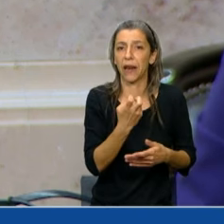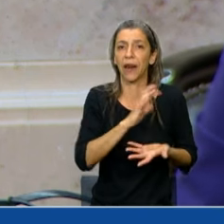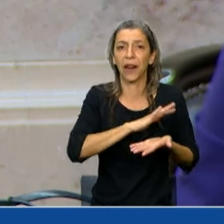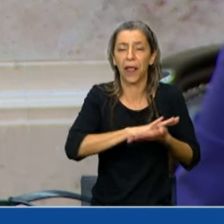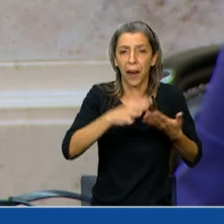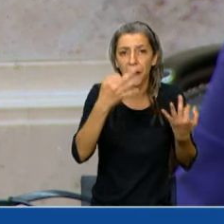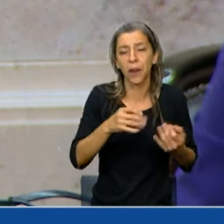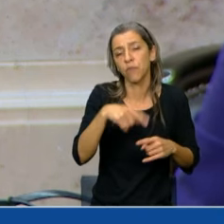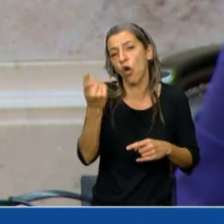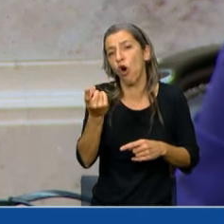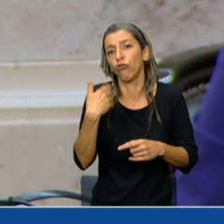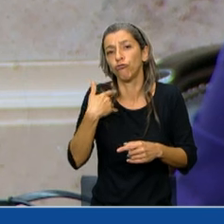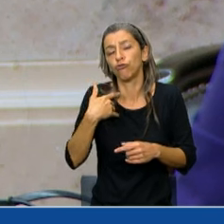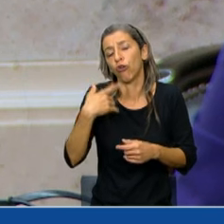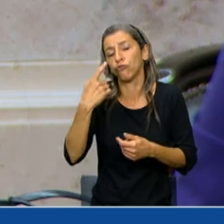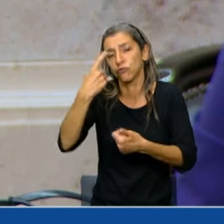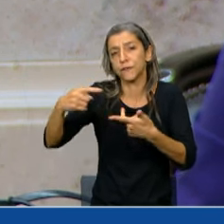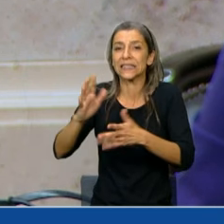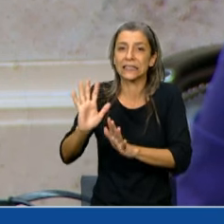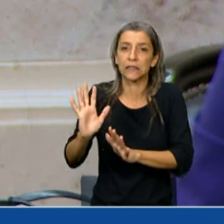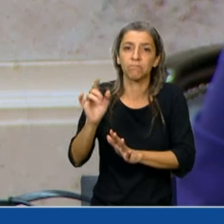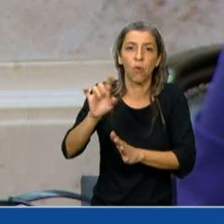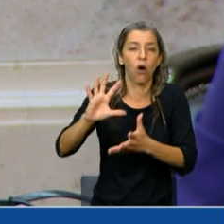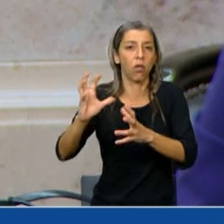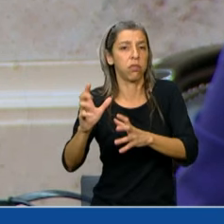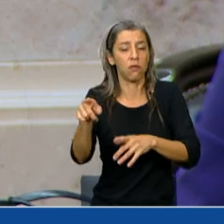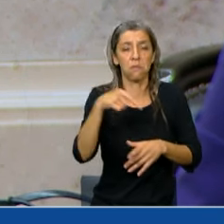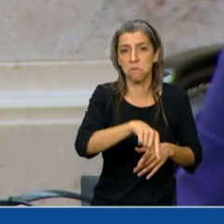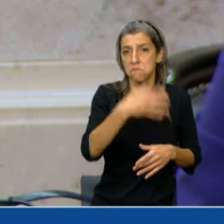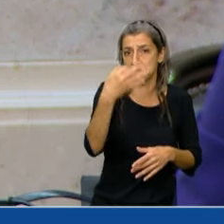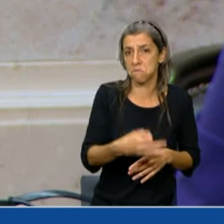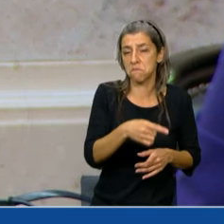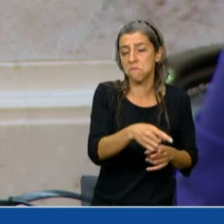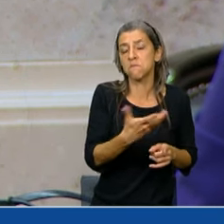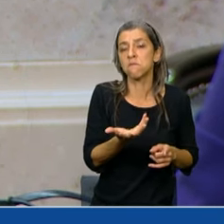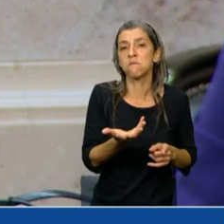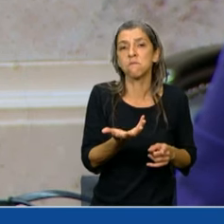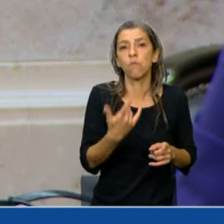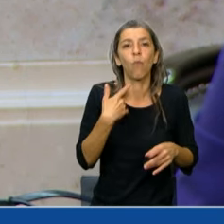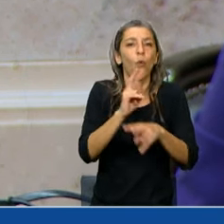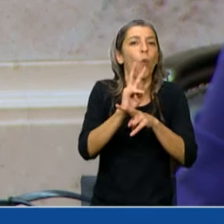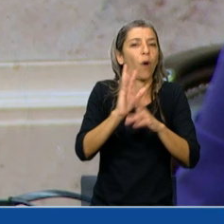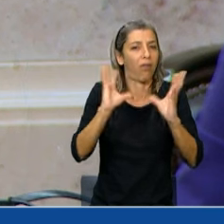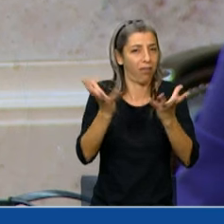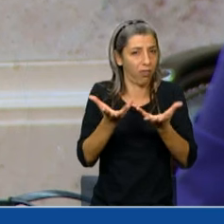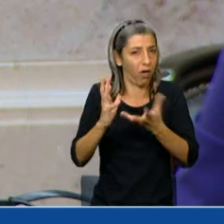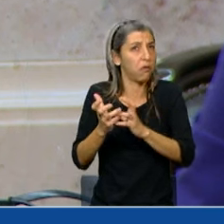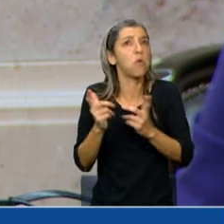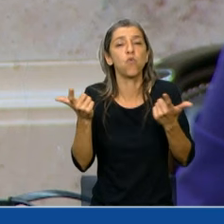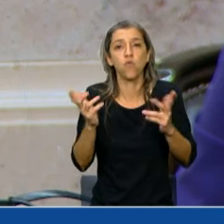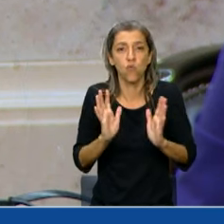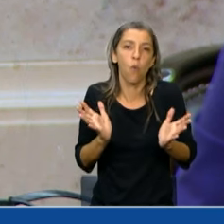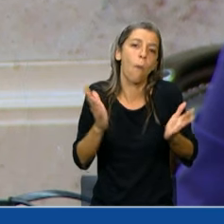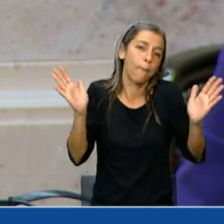fósiles un proyecto que nos hace nos daría posicionamiento internacional